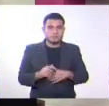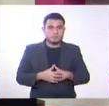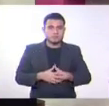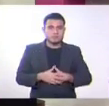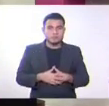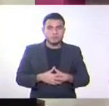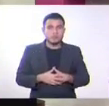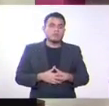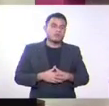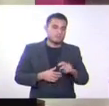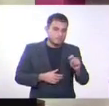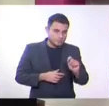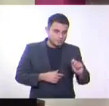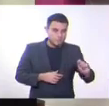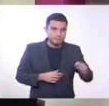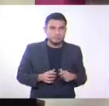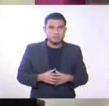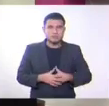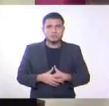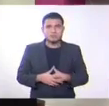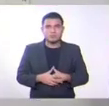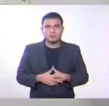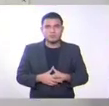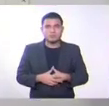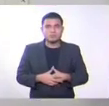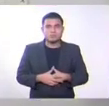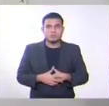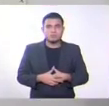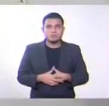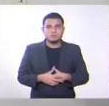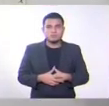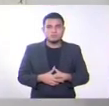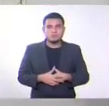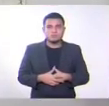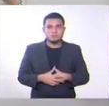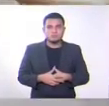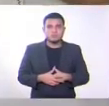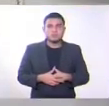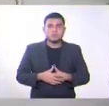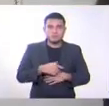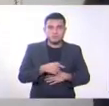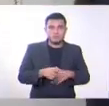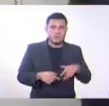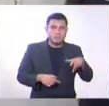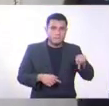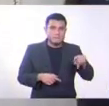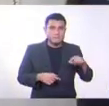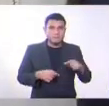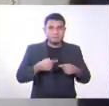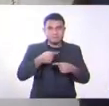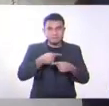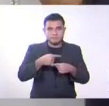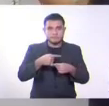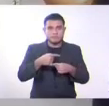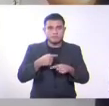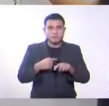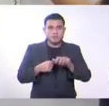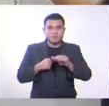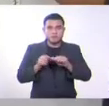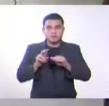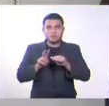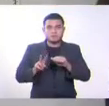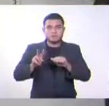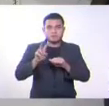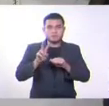Escribo PQ al cuadrado. Esa sería igual a A al cuadrado, que es la longitud de uno